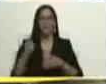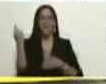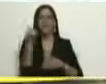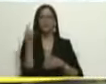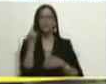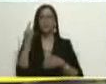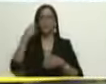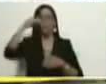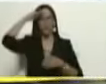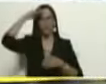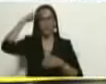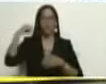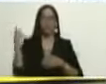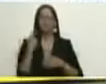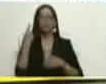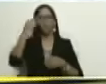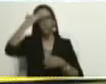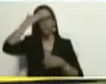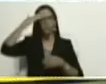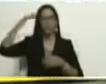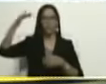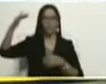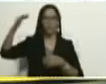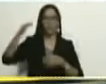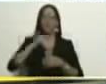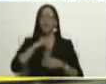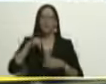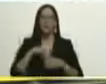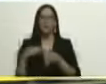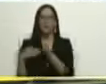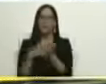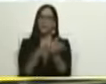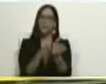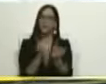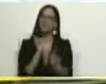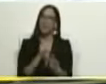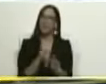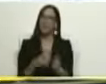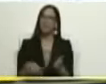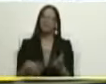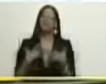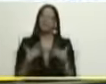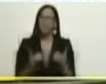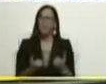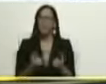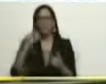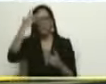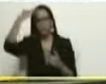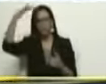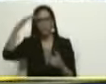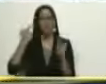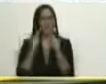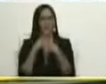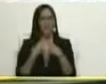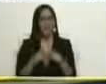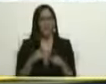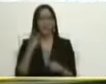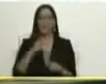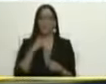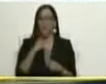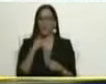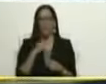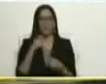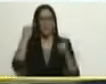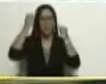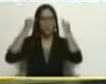ejército, un solo sueño. Nuestros caminos deben retomar esos sueños en la diversidad política e